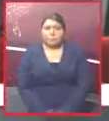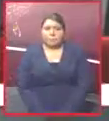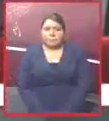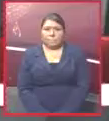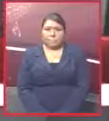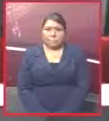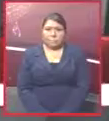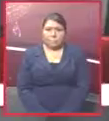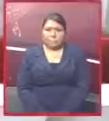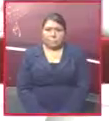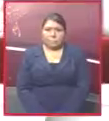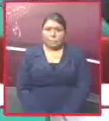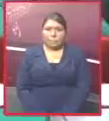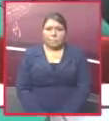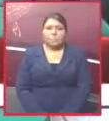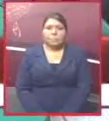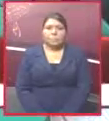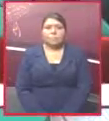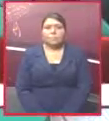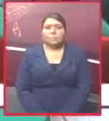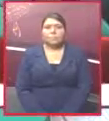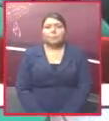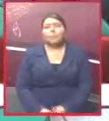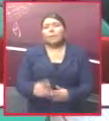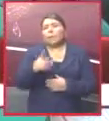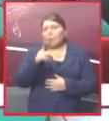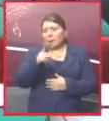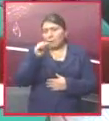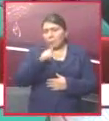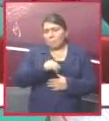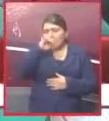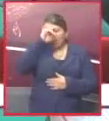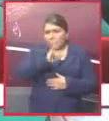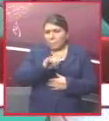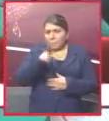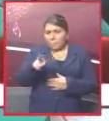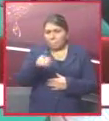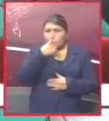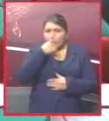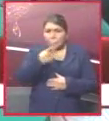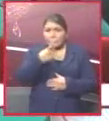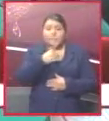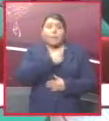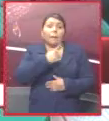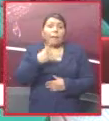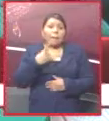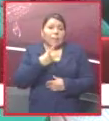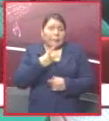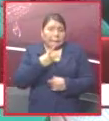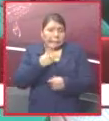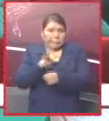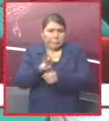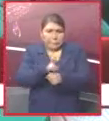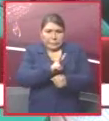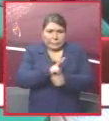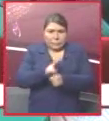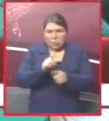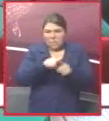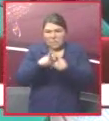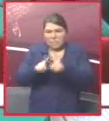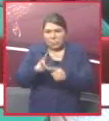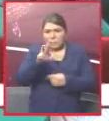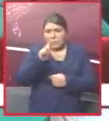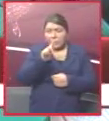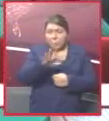aclare. El procurador también dijo que mantiene un monitoreo permanente en los 35 productos